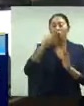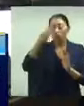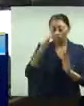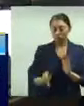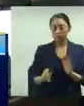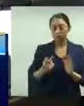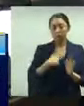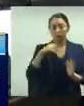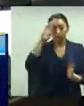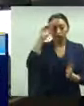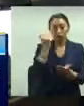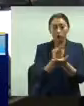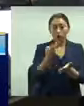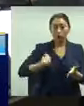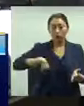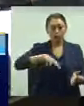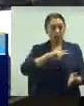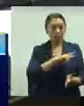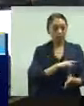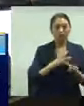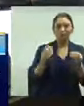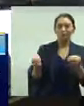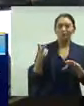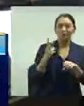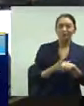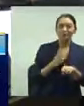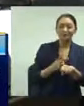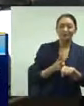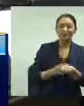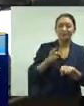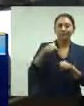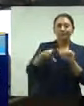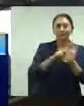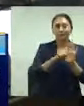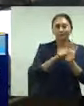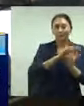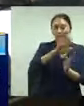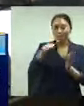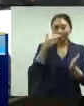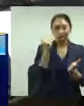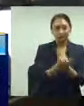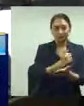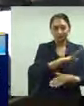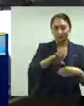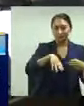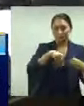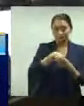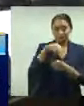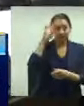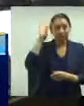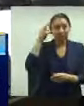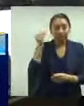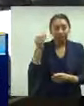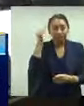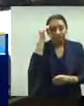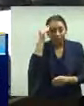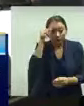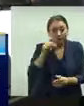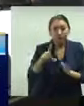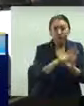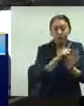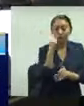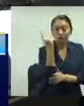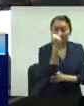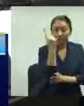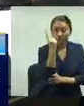porque yo creo que nosotros muchas veces esta ley la aprobamos todos, ¿verdad?, porque creemos que es sumamente importante y necesario, y